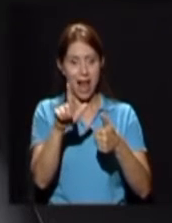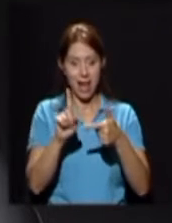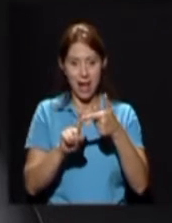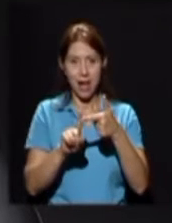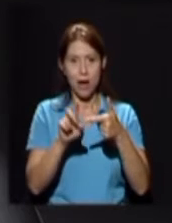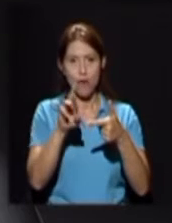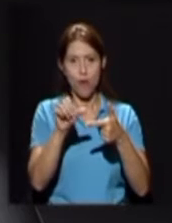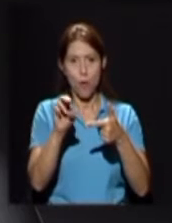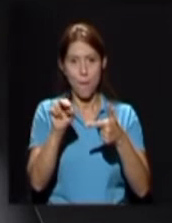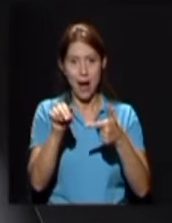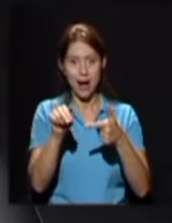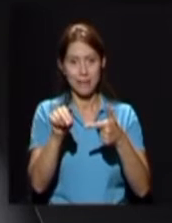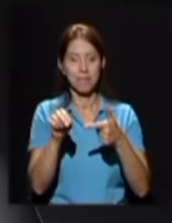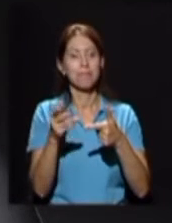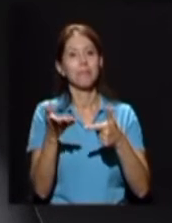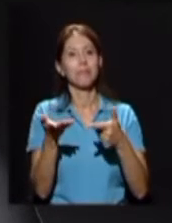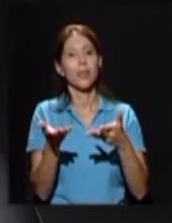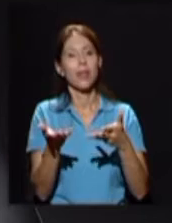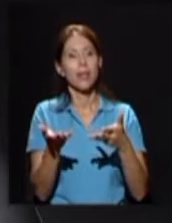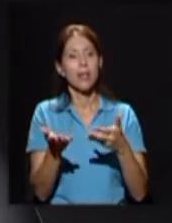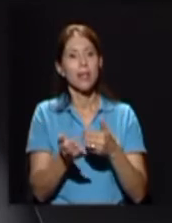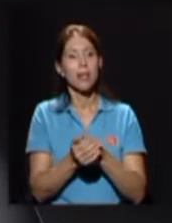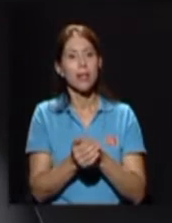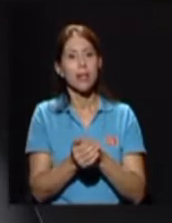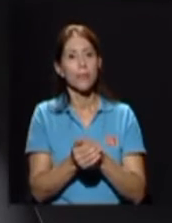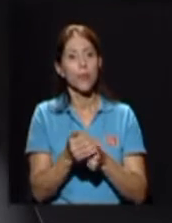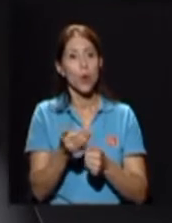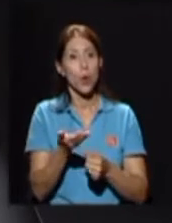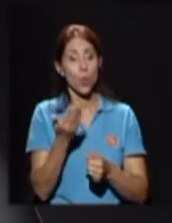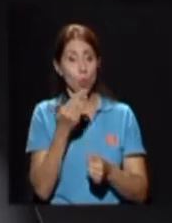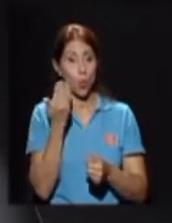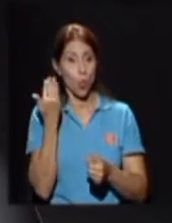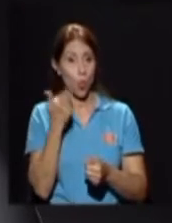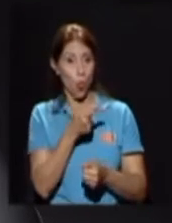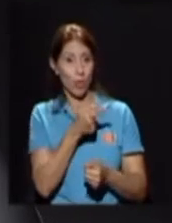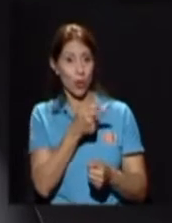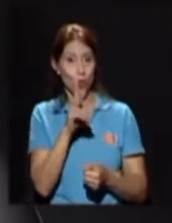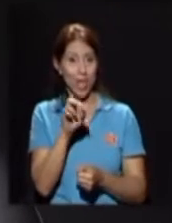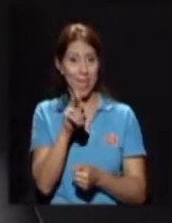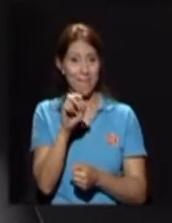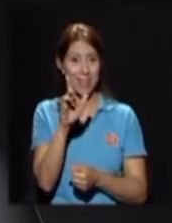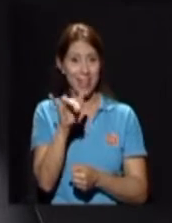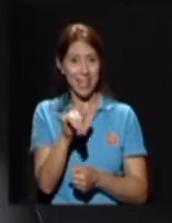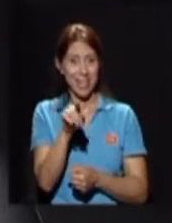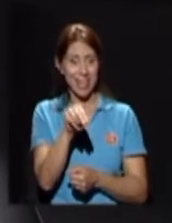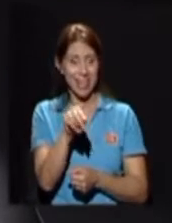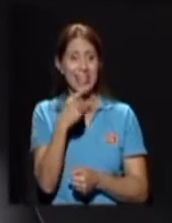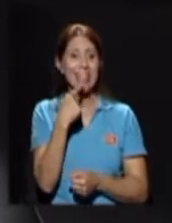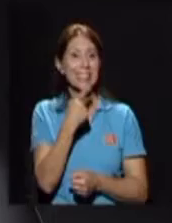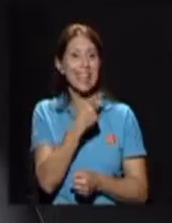y cuando doña Evelyn mencionaba eso de irse a buscar